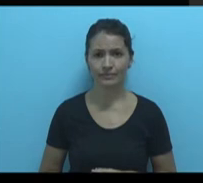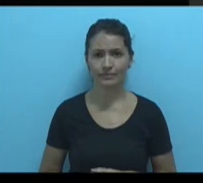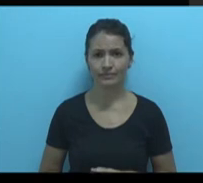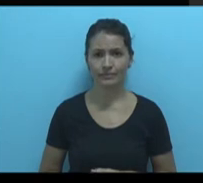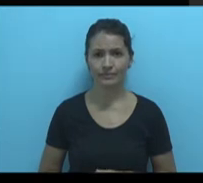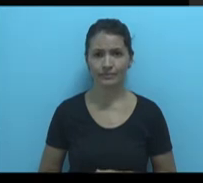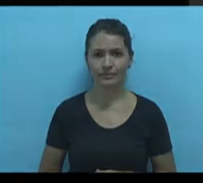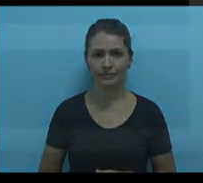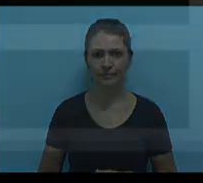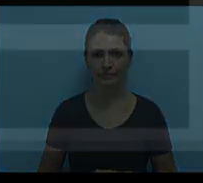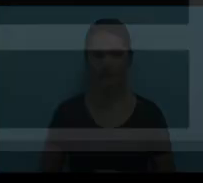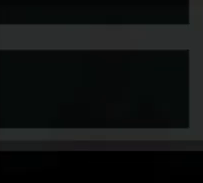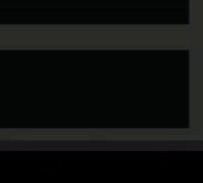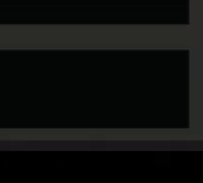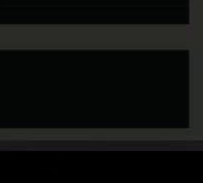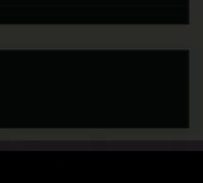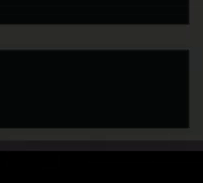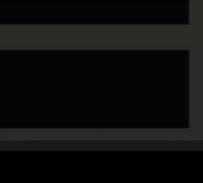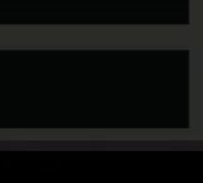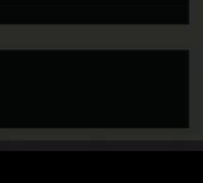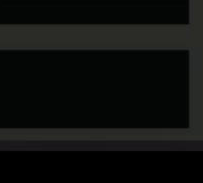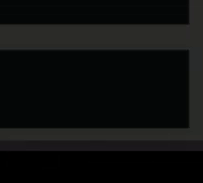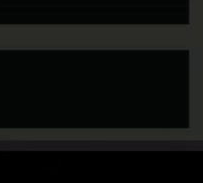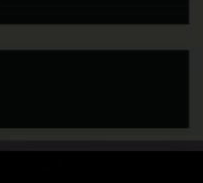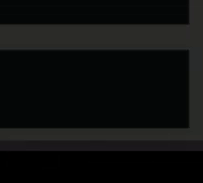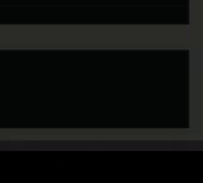que expresen su voto en forma electrónica.